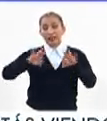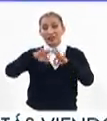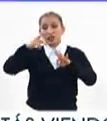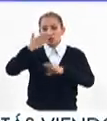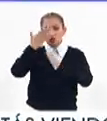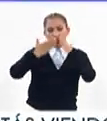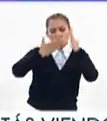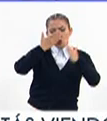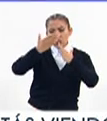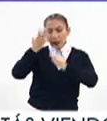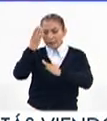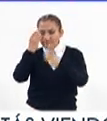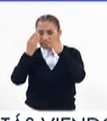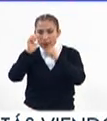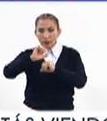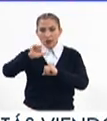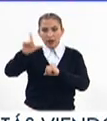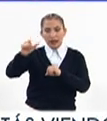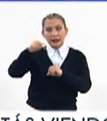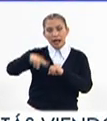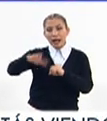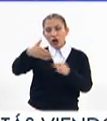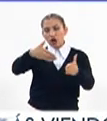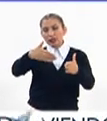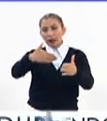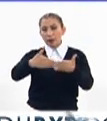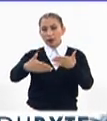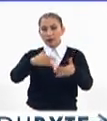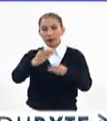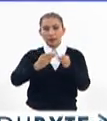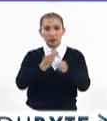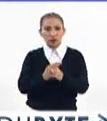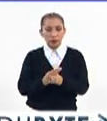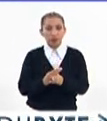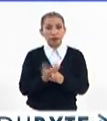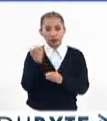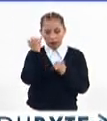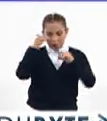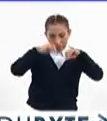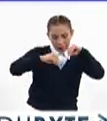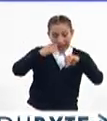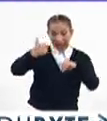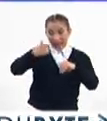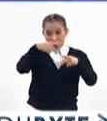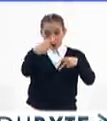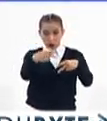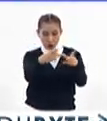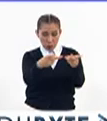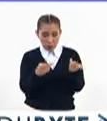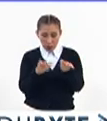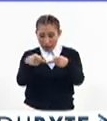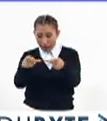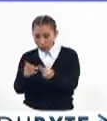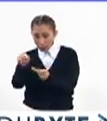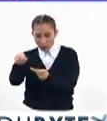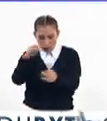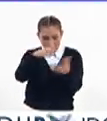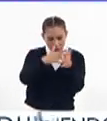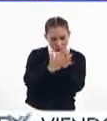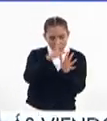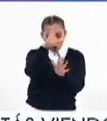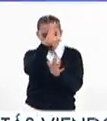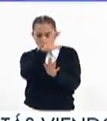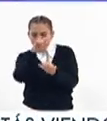de sus estudios y formación profesional en la cocina moderna mundial, creando en cada uno de sus platillos una mezcla